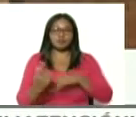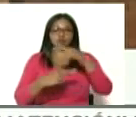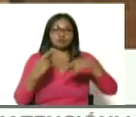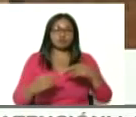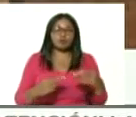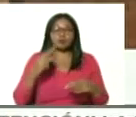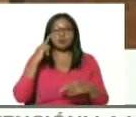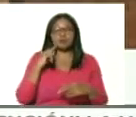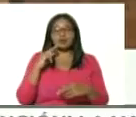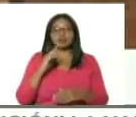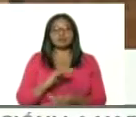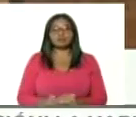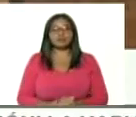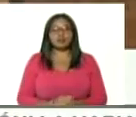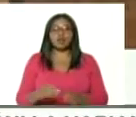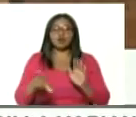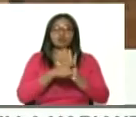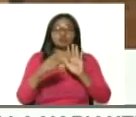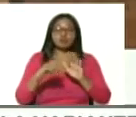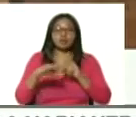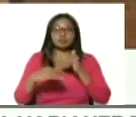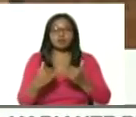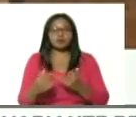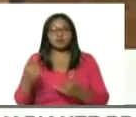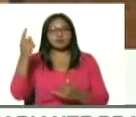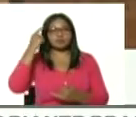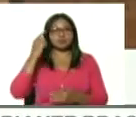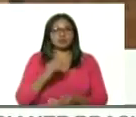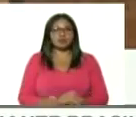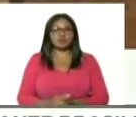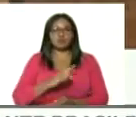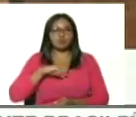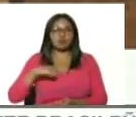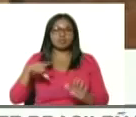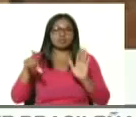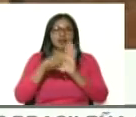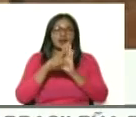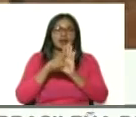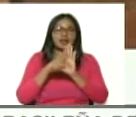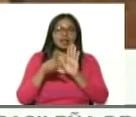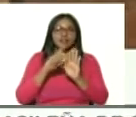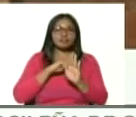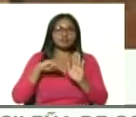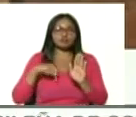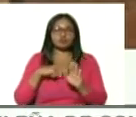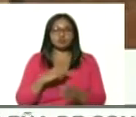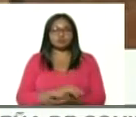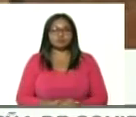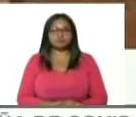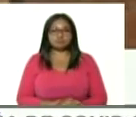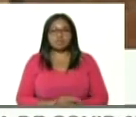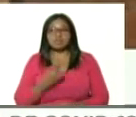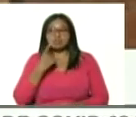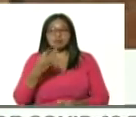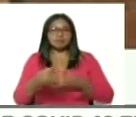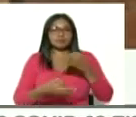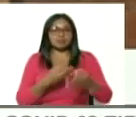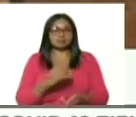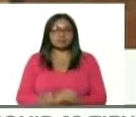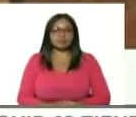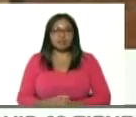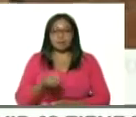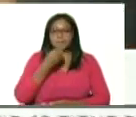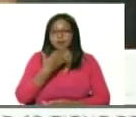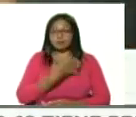la constitución del 99 hasta nuestros días de la ley orgánica de las ciudades comunales. Dime algo. Bueno,